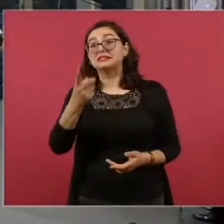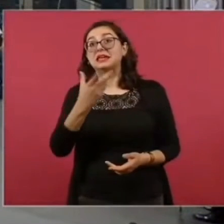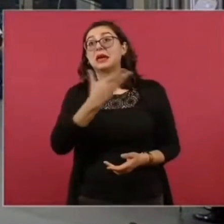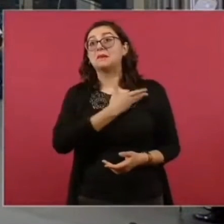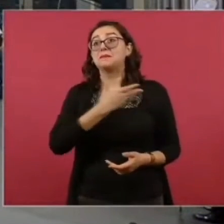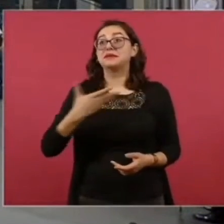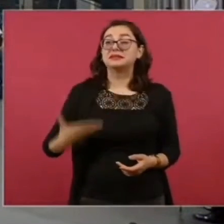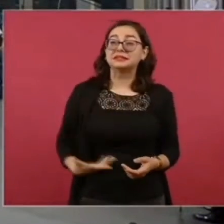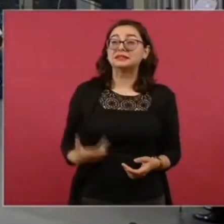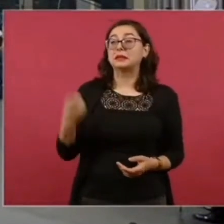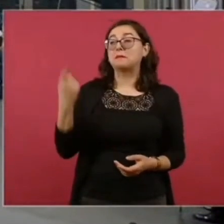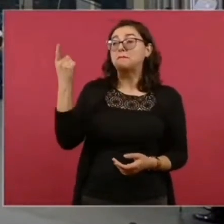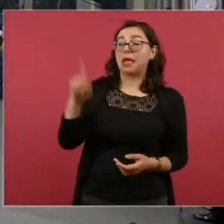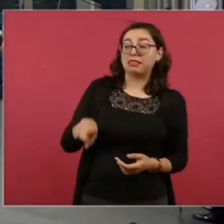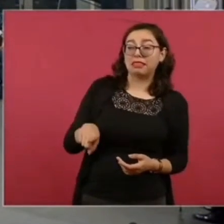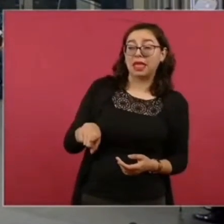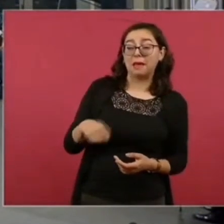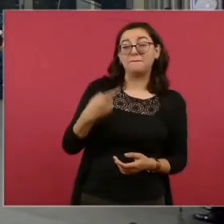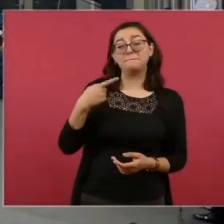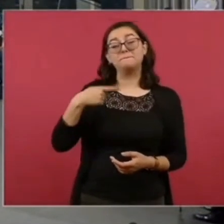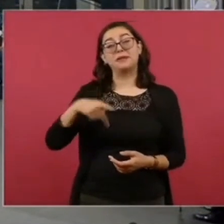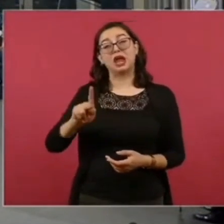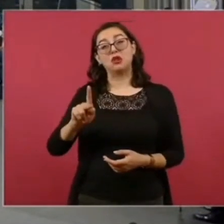Aunque no al 100%.